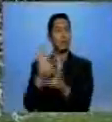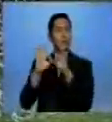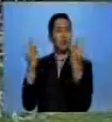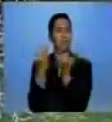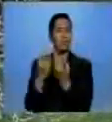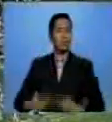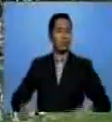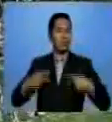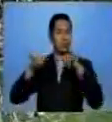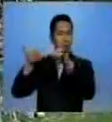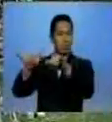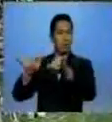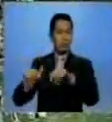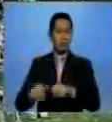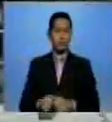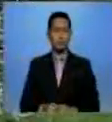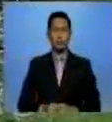esta zona.